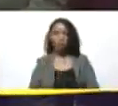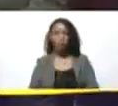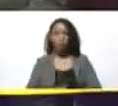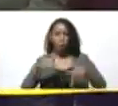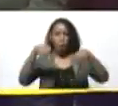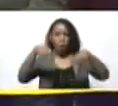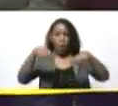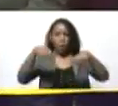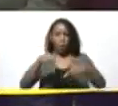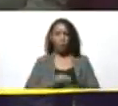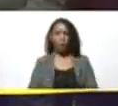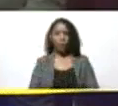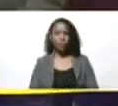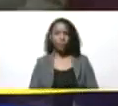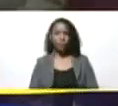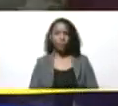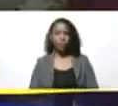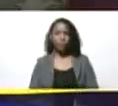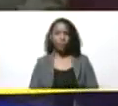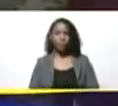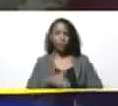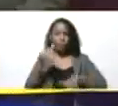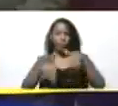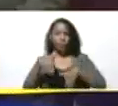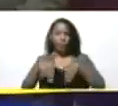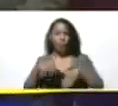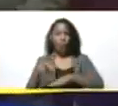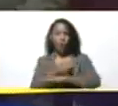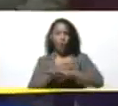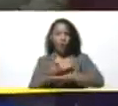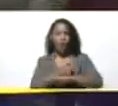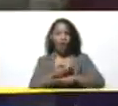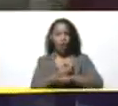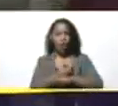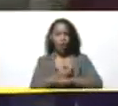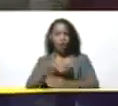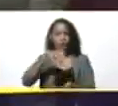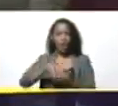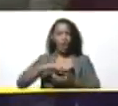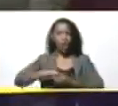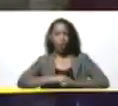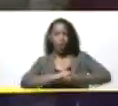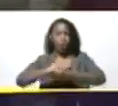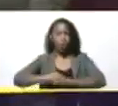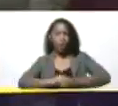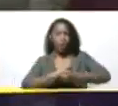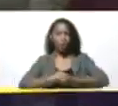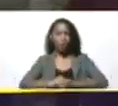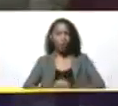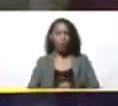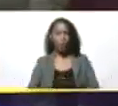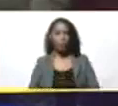hoy recién electo gobernador del estado Trujillo,